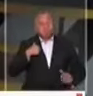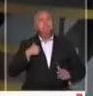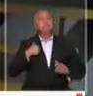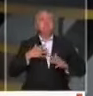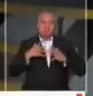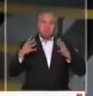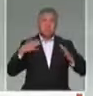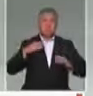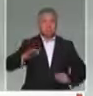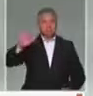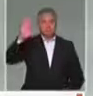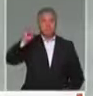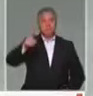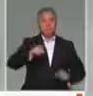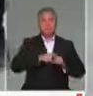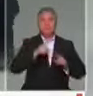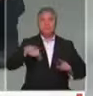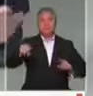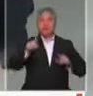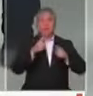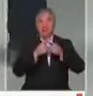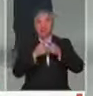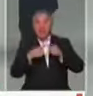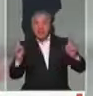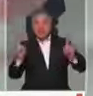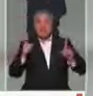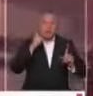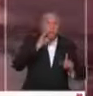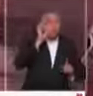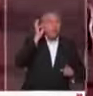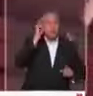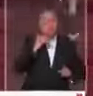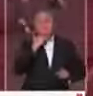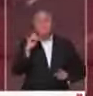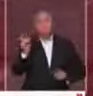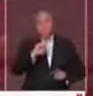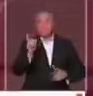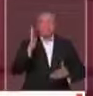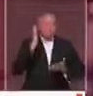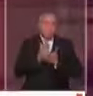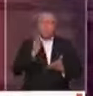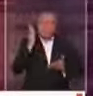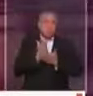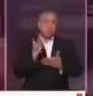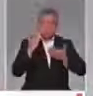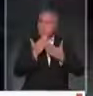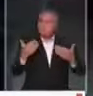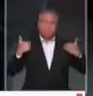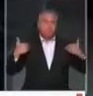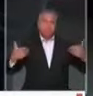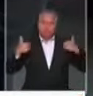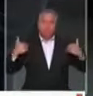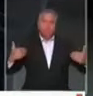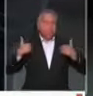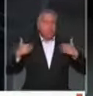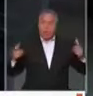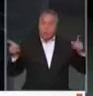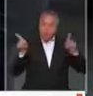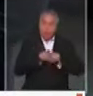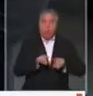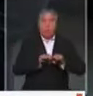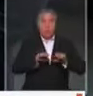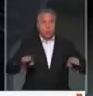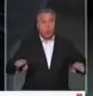que sus superiores nunca hicieron diferencias de género, pero que ellas se autoexigían el doble en los entrenamientos. Uno tiene que